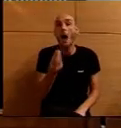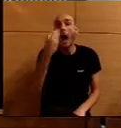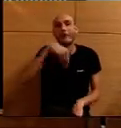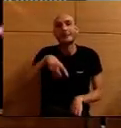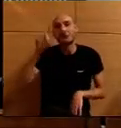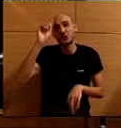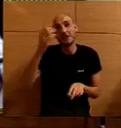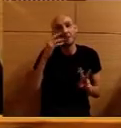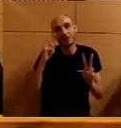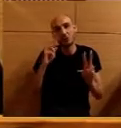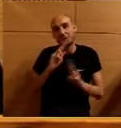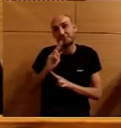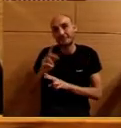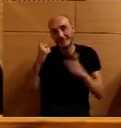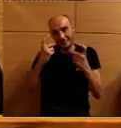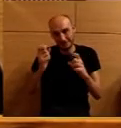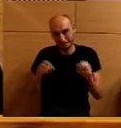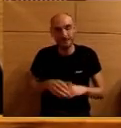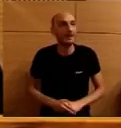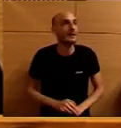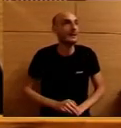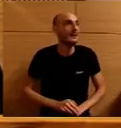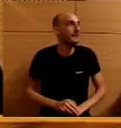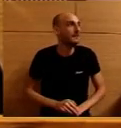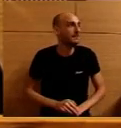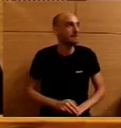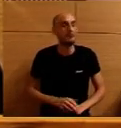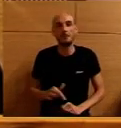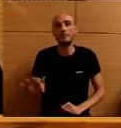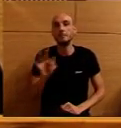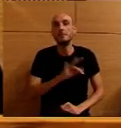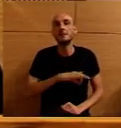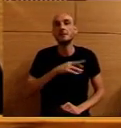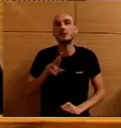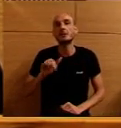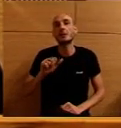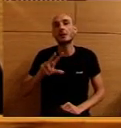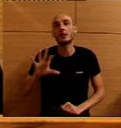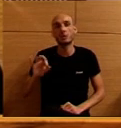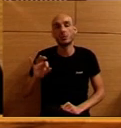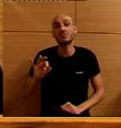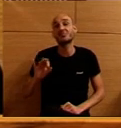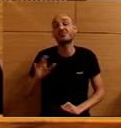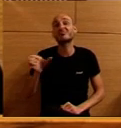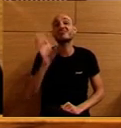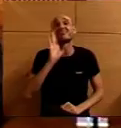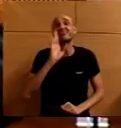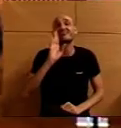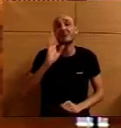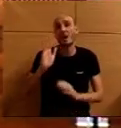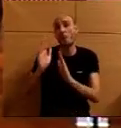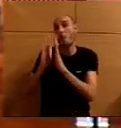Sí, El president s'ha fet al·lusions en